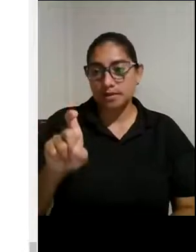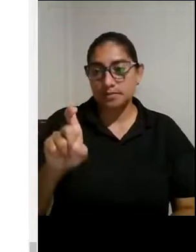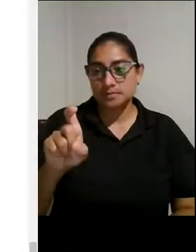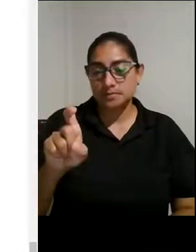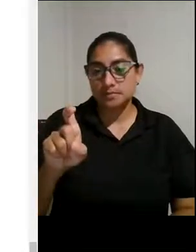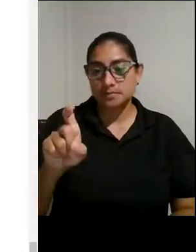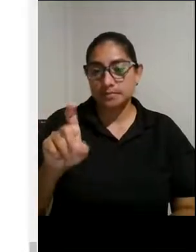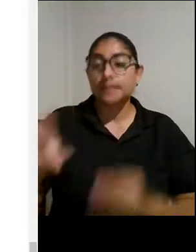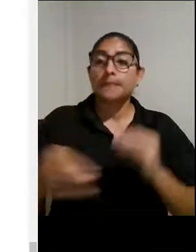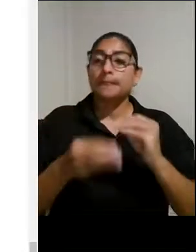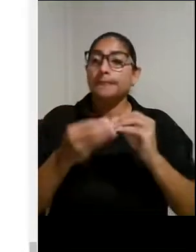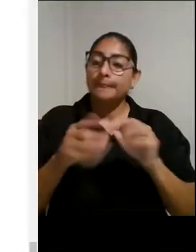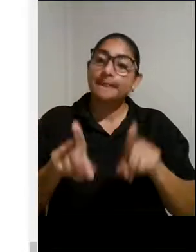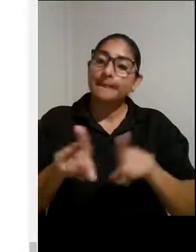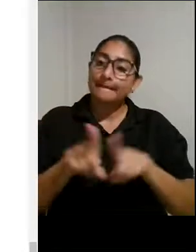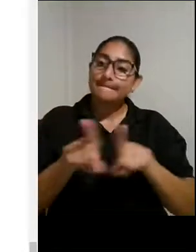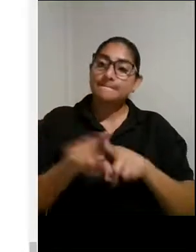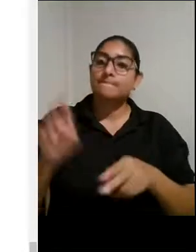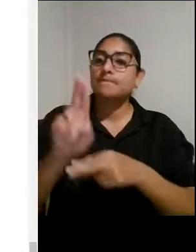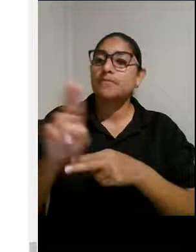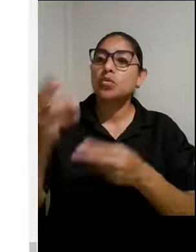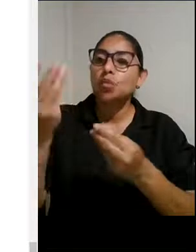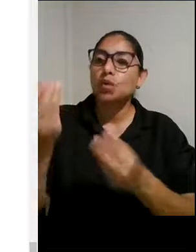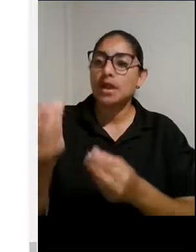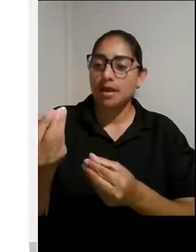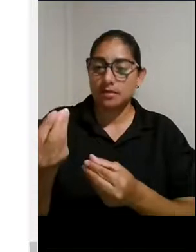y calculamos también que las utilidades